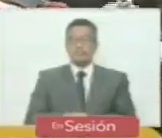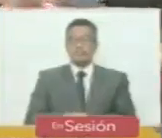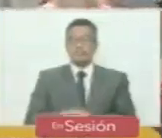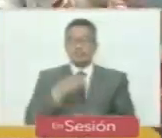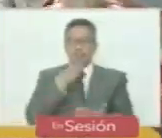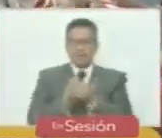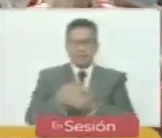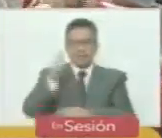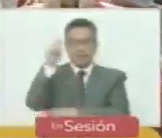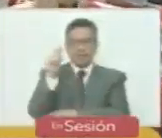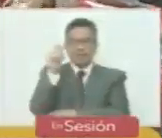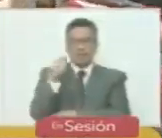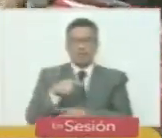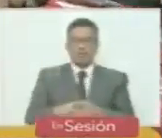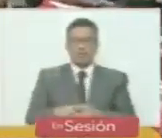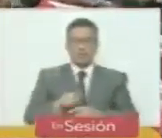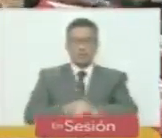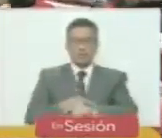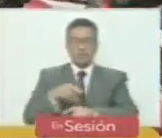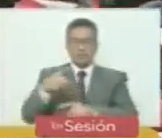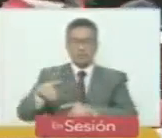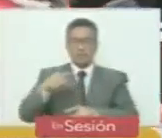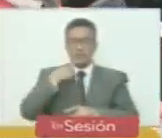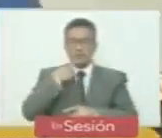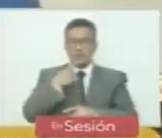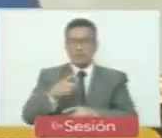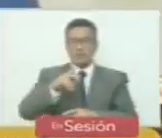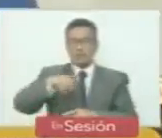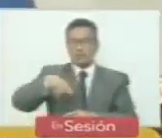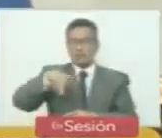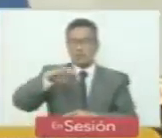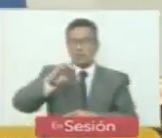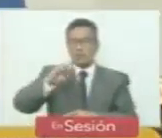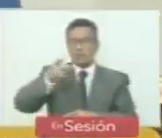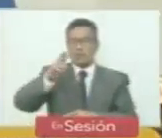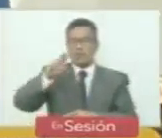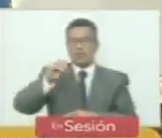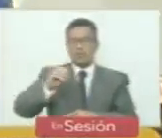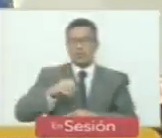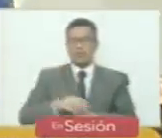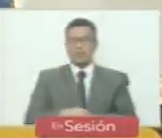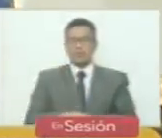Gracias, diputado. Dejo el derecho de palabra al diputado Pedro Infante.